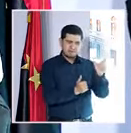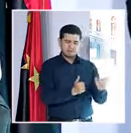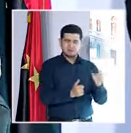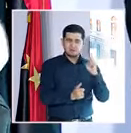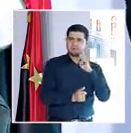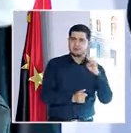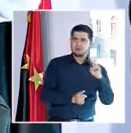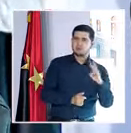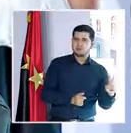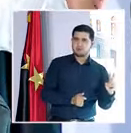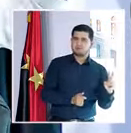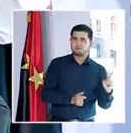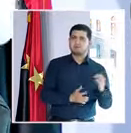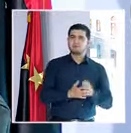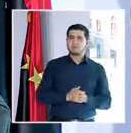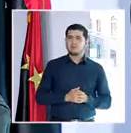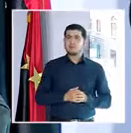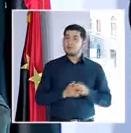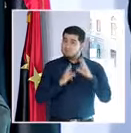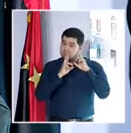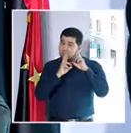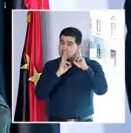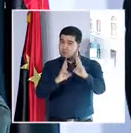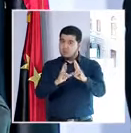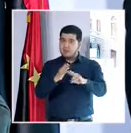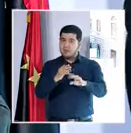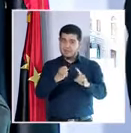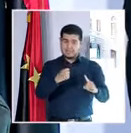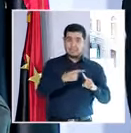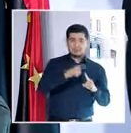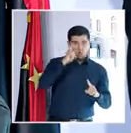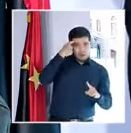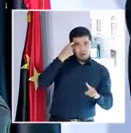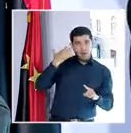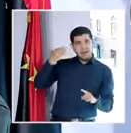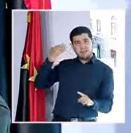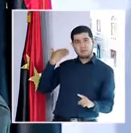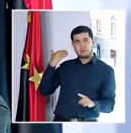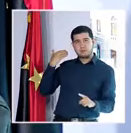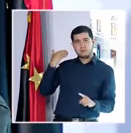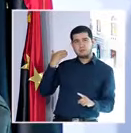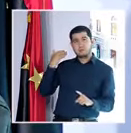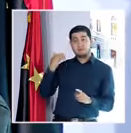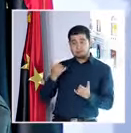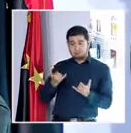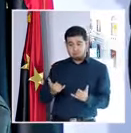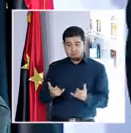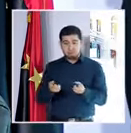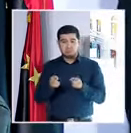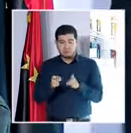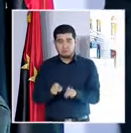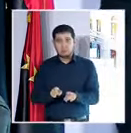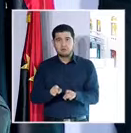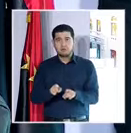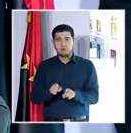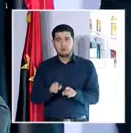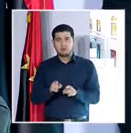reconocer que no solo la anterior administración, sino esta que presido, ha dado un